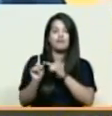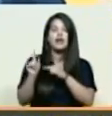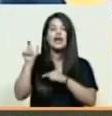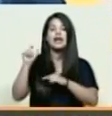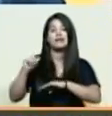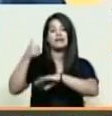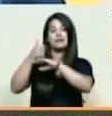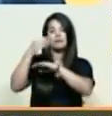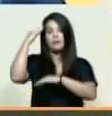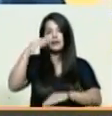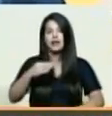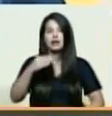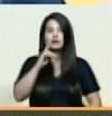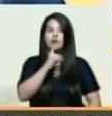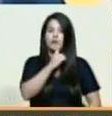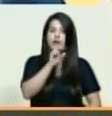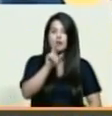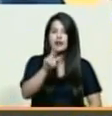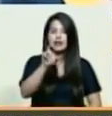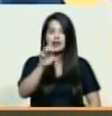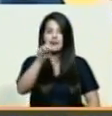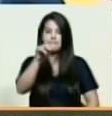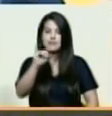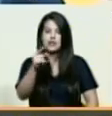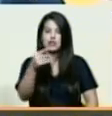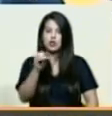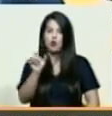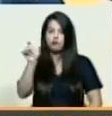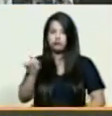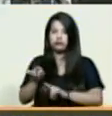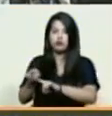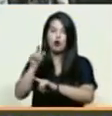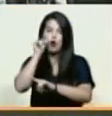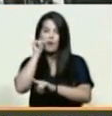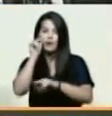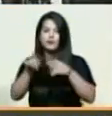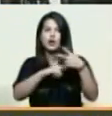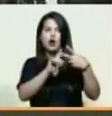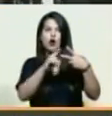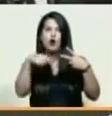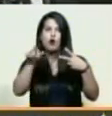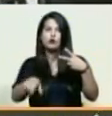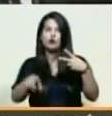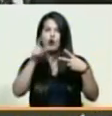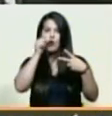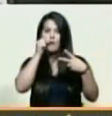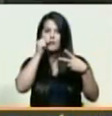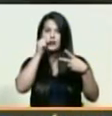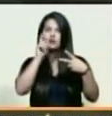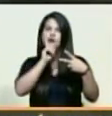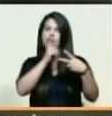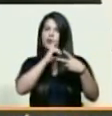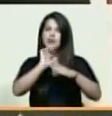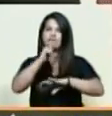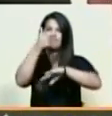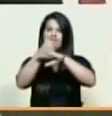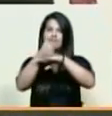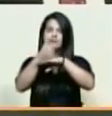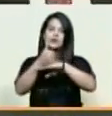comandante estratégico operacional, el mayor general Rodríguez Cabello, comandante de la